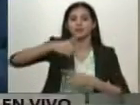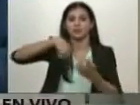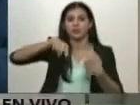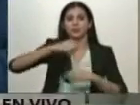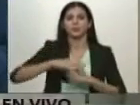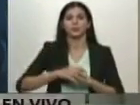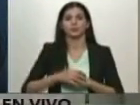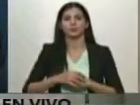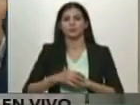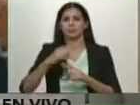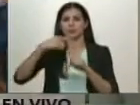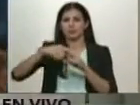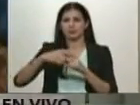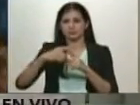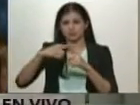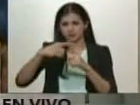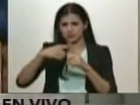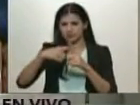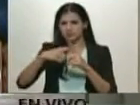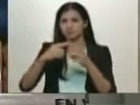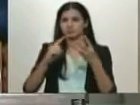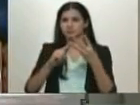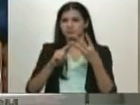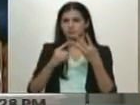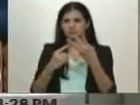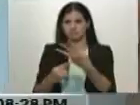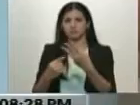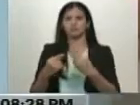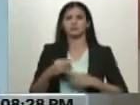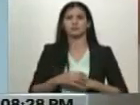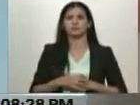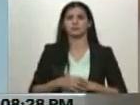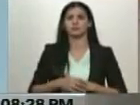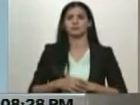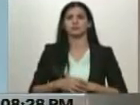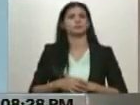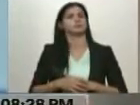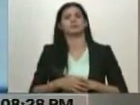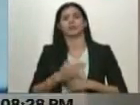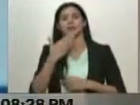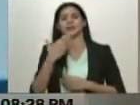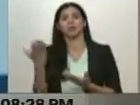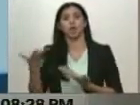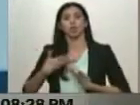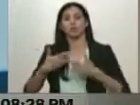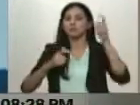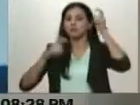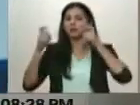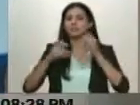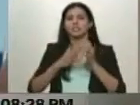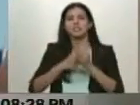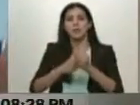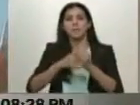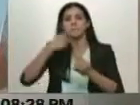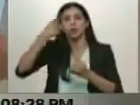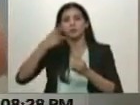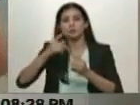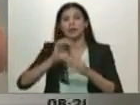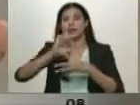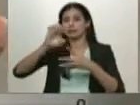otro elemento clave del legado de nuestro comandante, de las guías políticas,